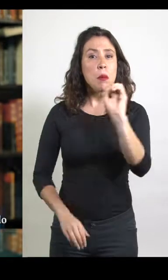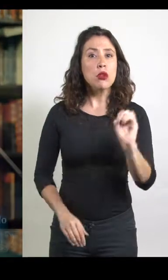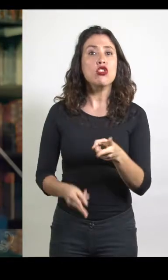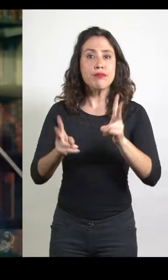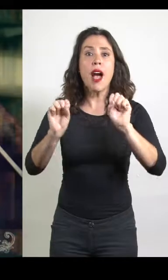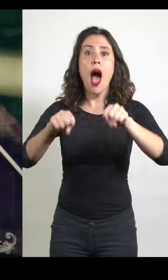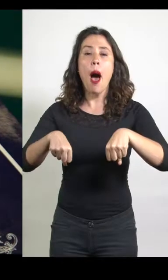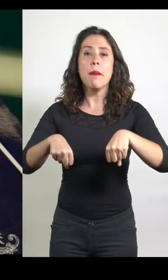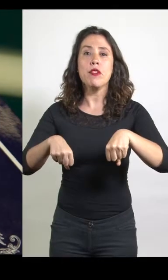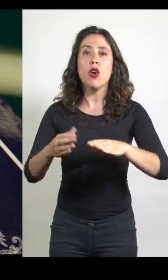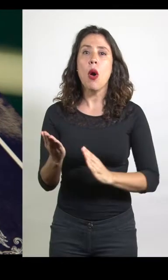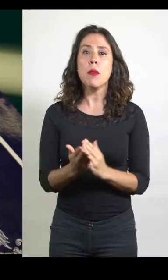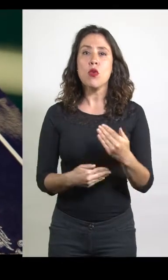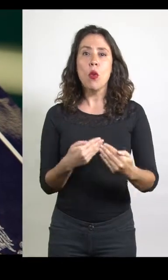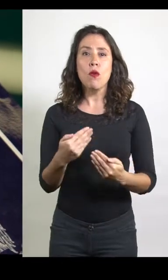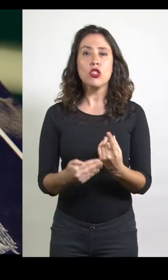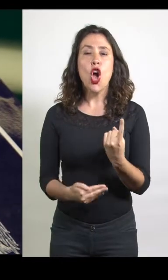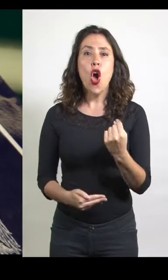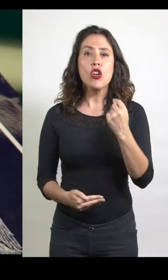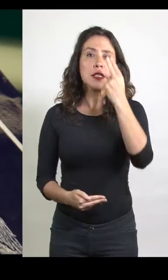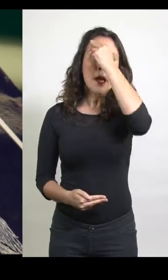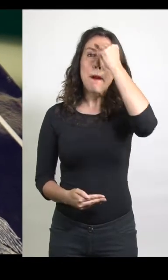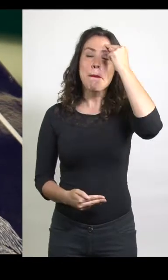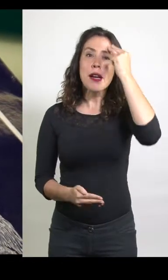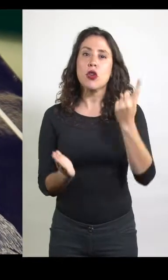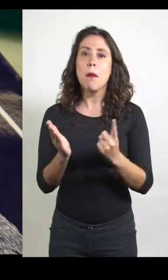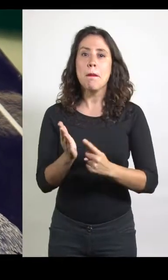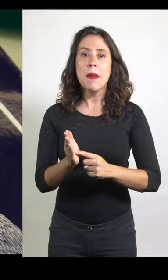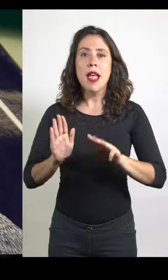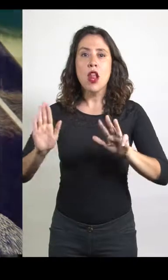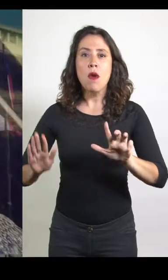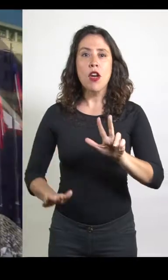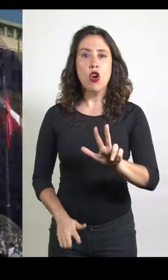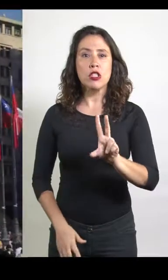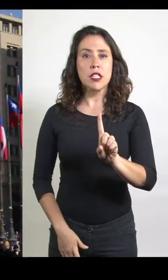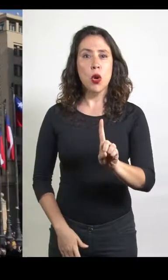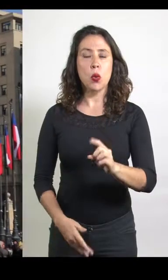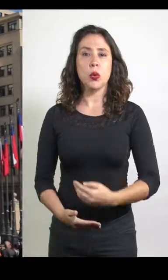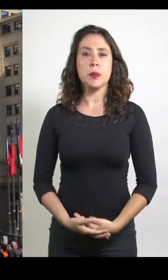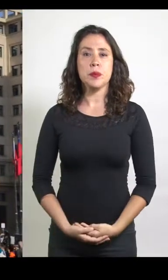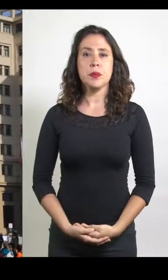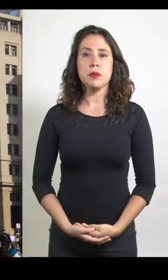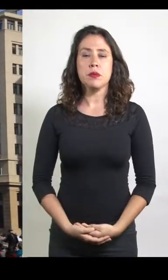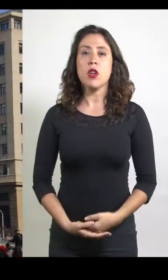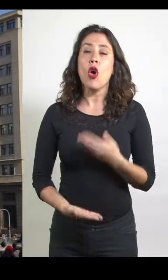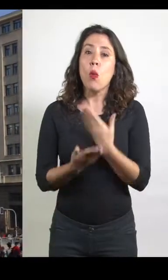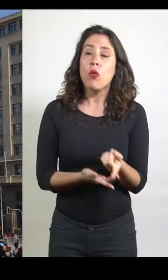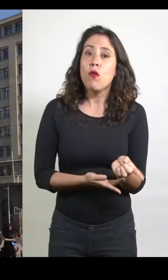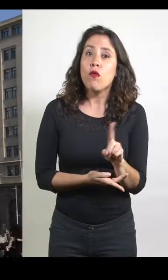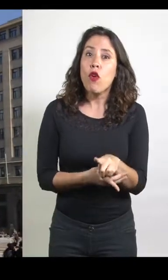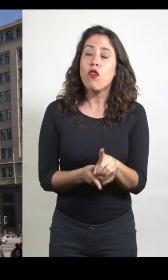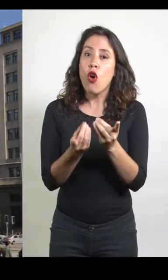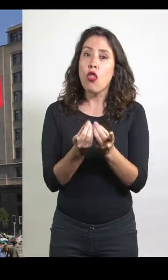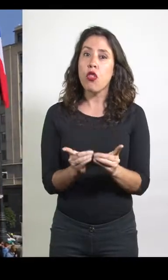67,06% de aprobación. Entró en vigencia el 11 de marzo de 1981. Con el restablecimiento